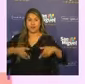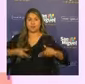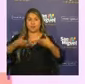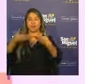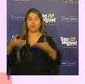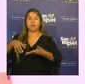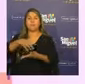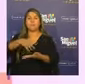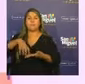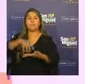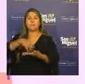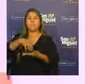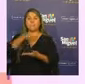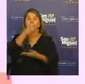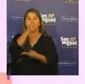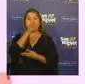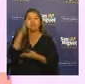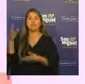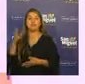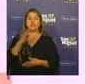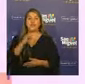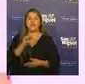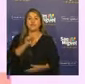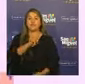Barros Luco.